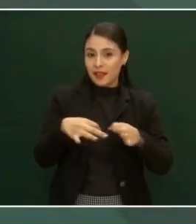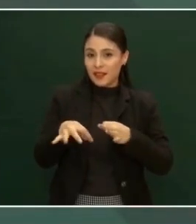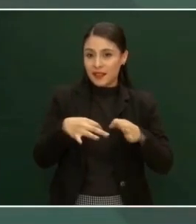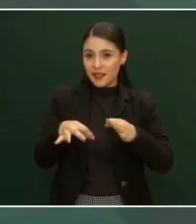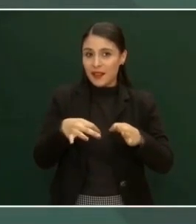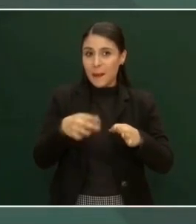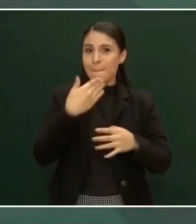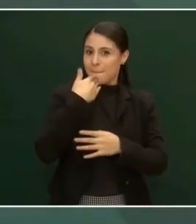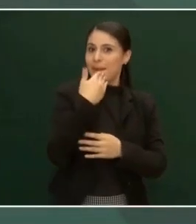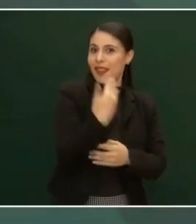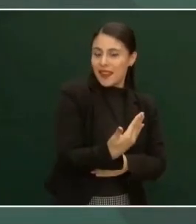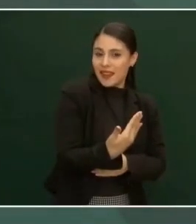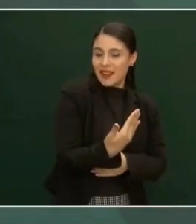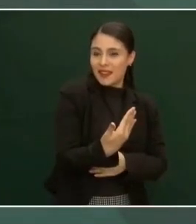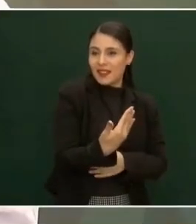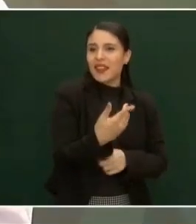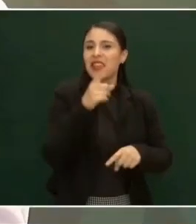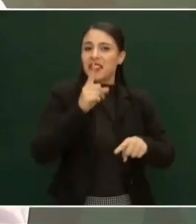buena fe